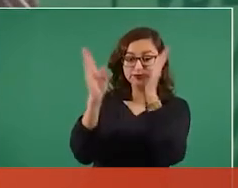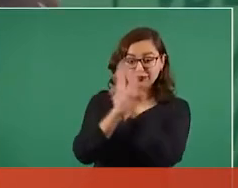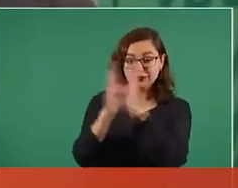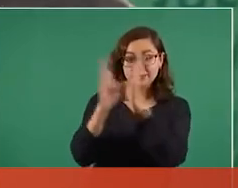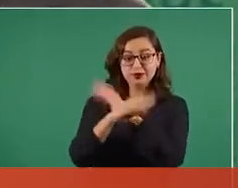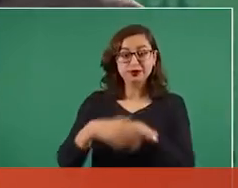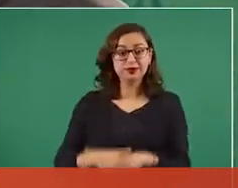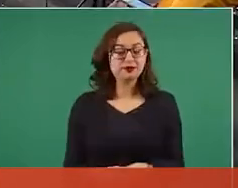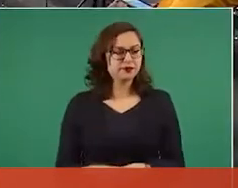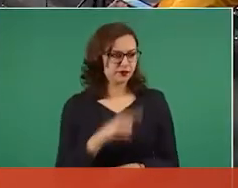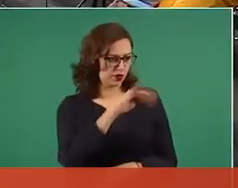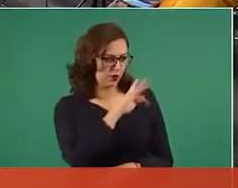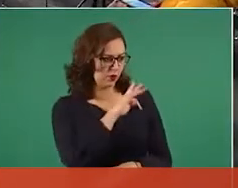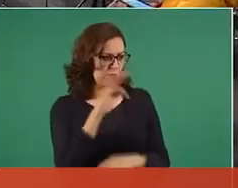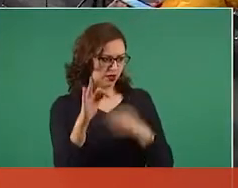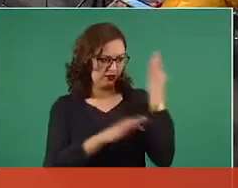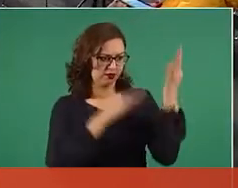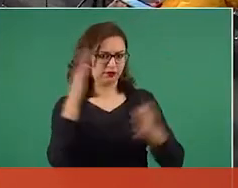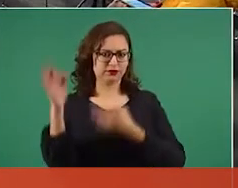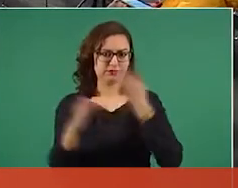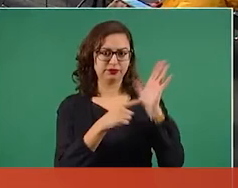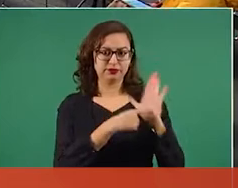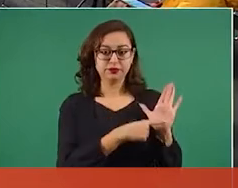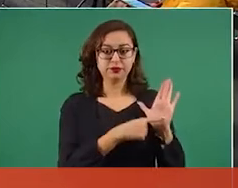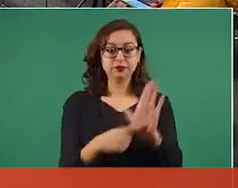¿No está la noticia por ahí?